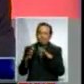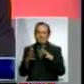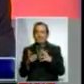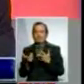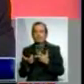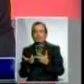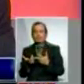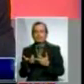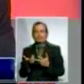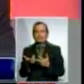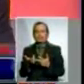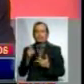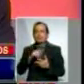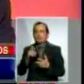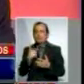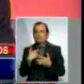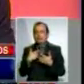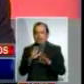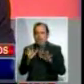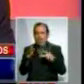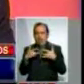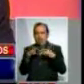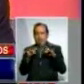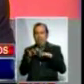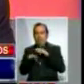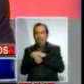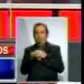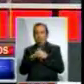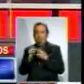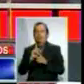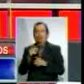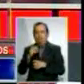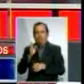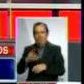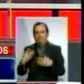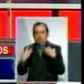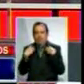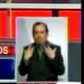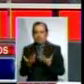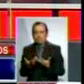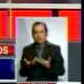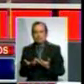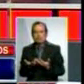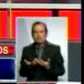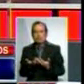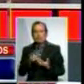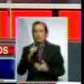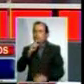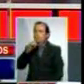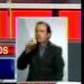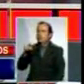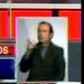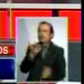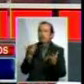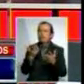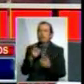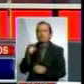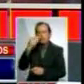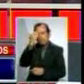responde que no nos hagamos cargo de ese problema ahora usted que que teme de esta judicialización